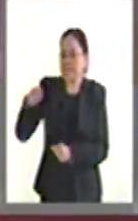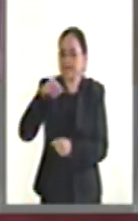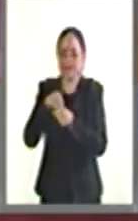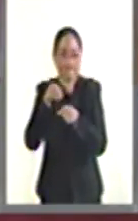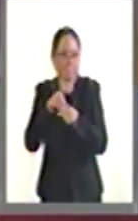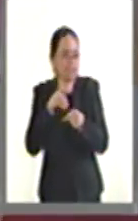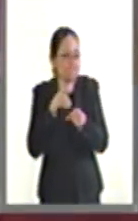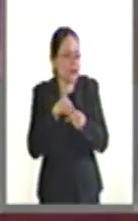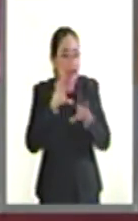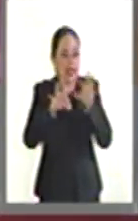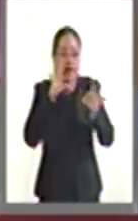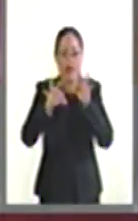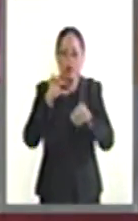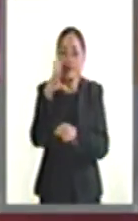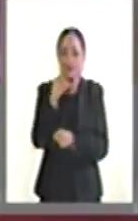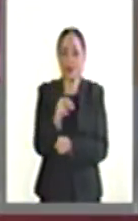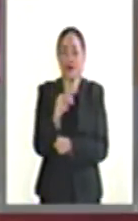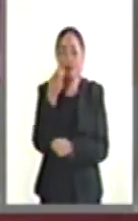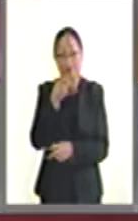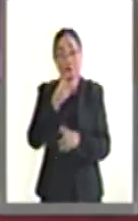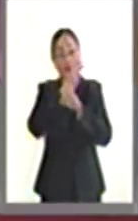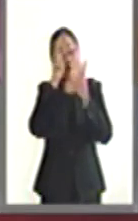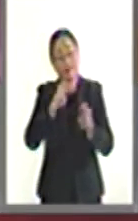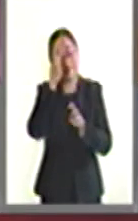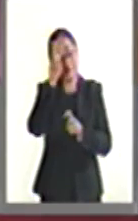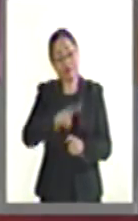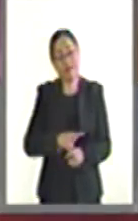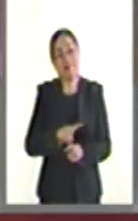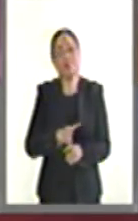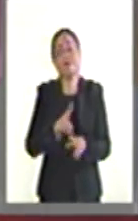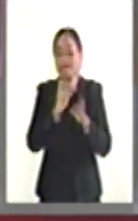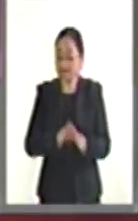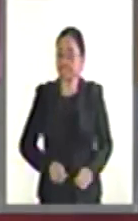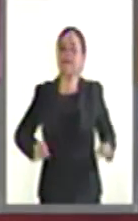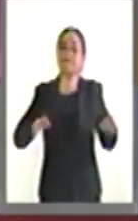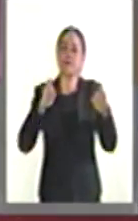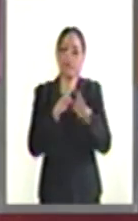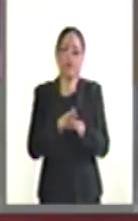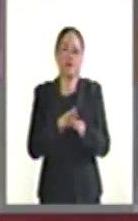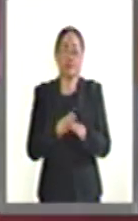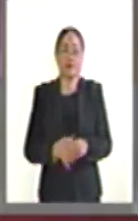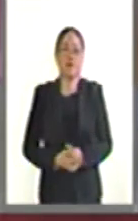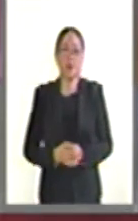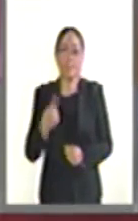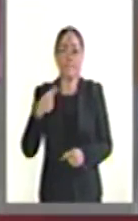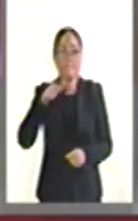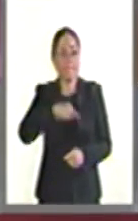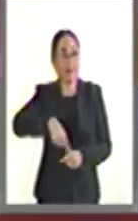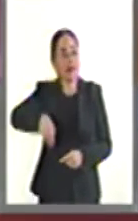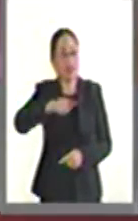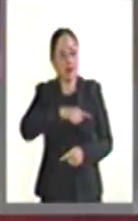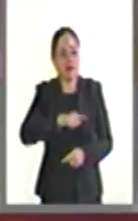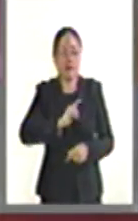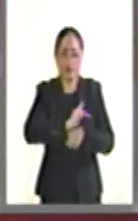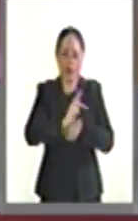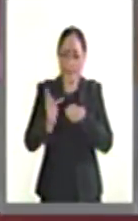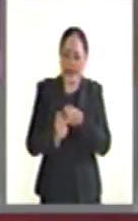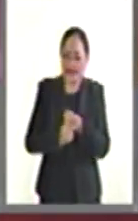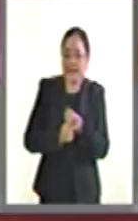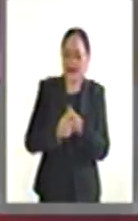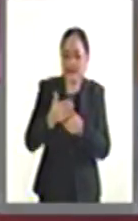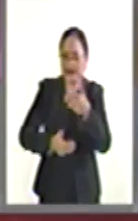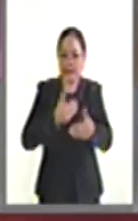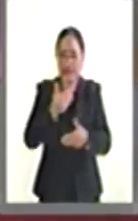discrecional, pues este tema es de suma importancia para la vida pública del